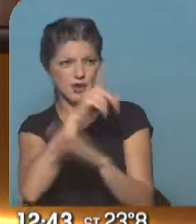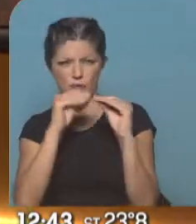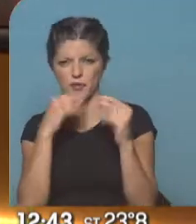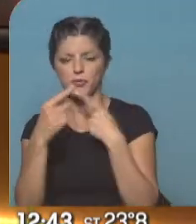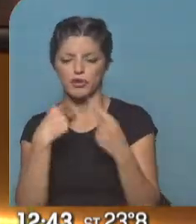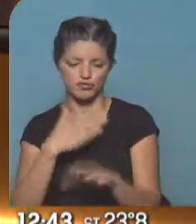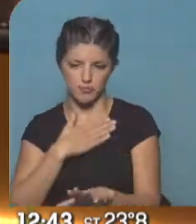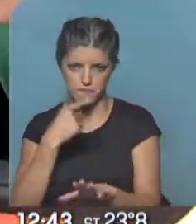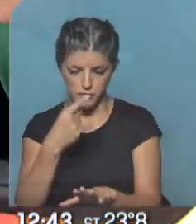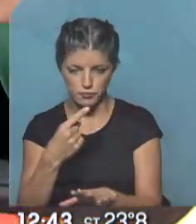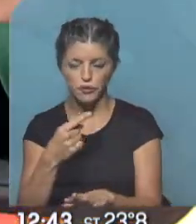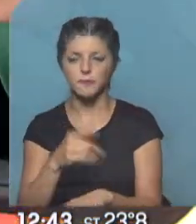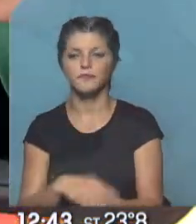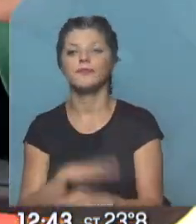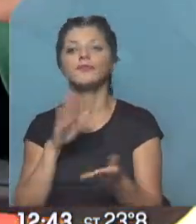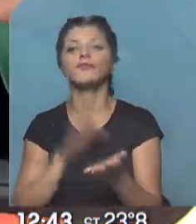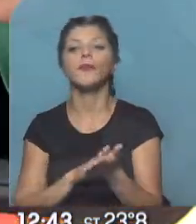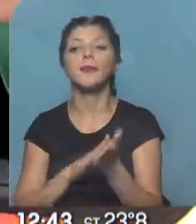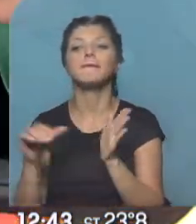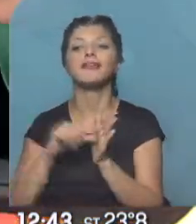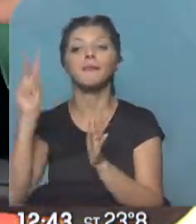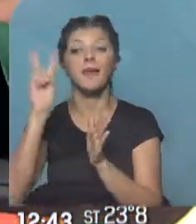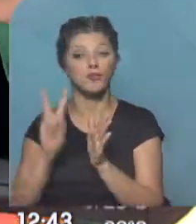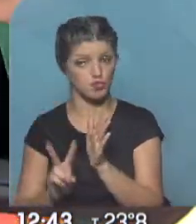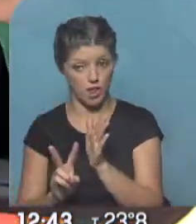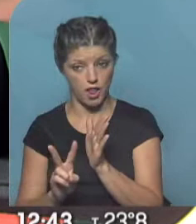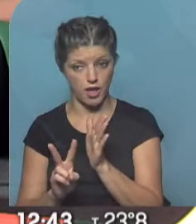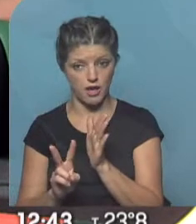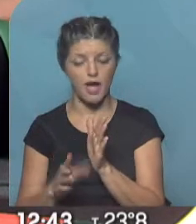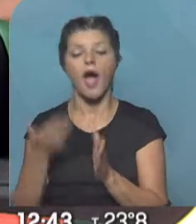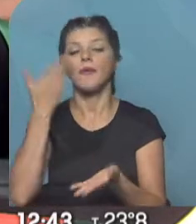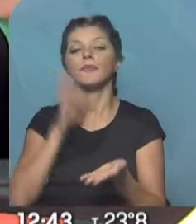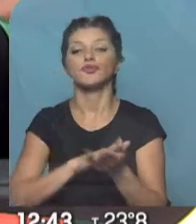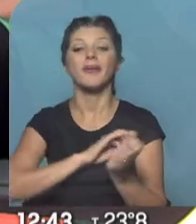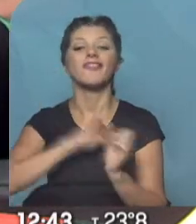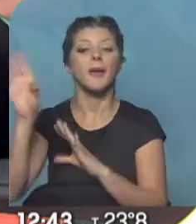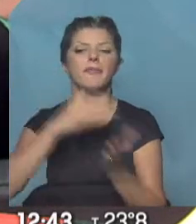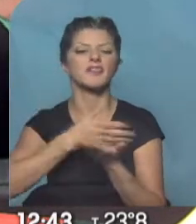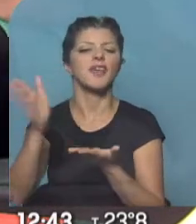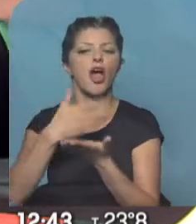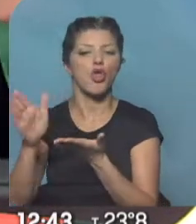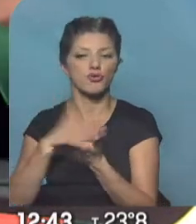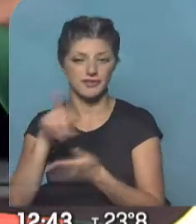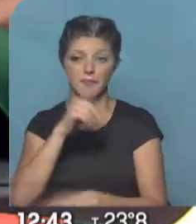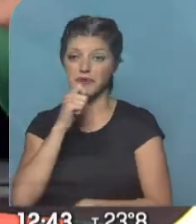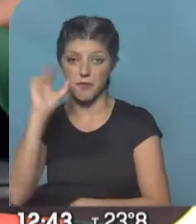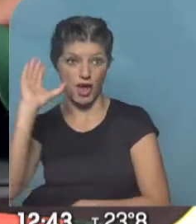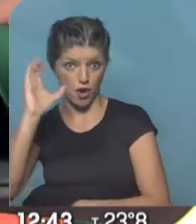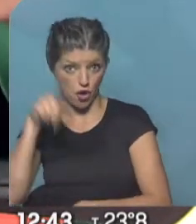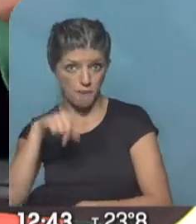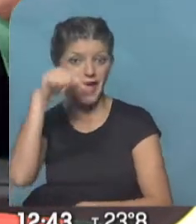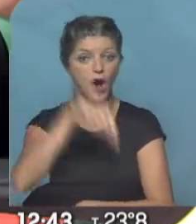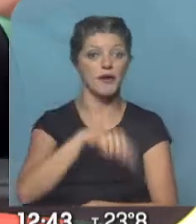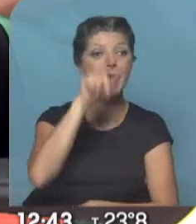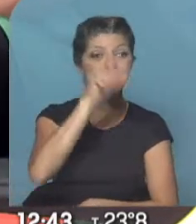por ahora, y tiene que ver con Venezuela, porque necesariamente estamos hablando de desplazados, y también lo que está pasando en Colombia es que está llegando gente de